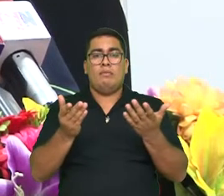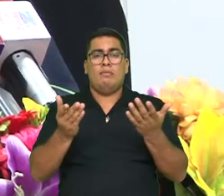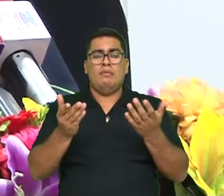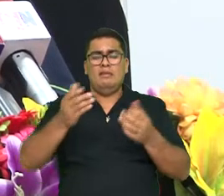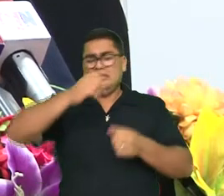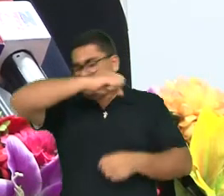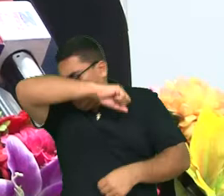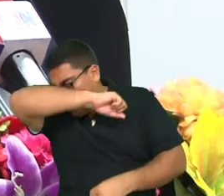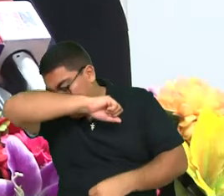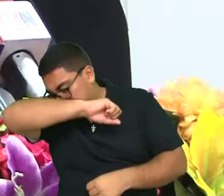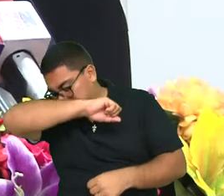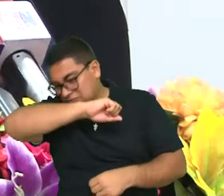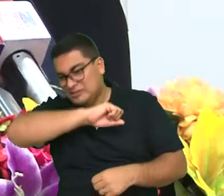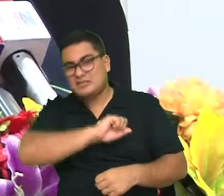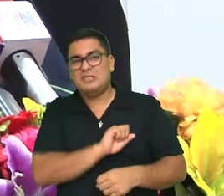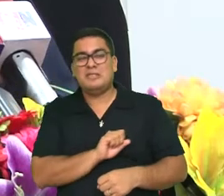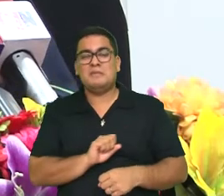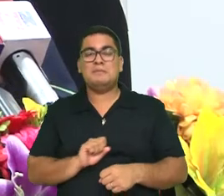en concreto,